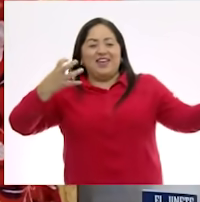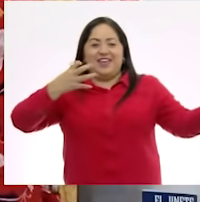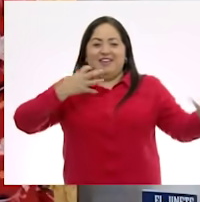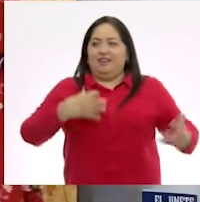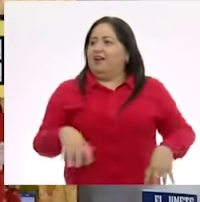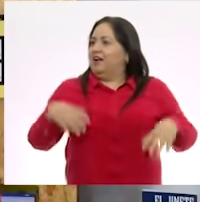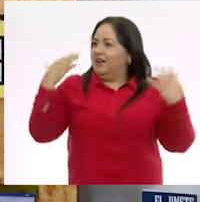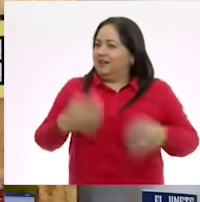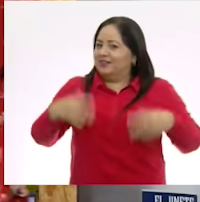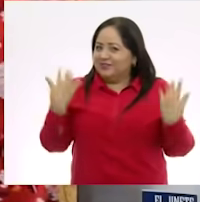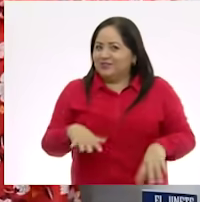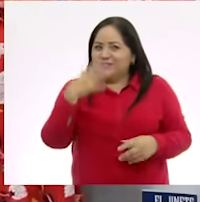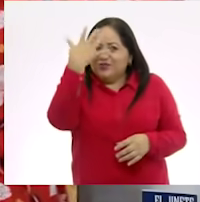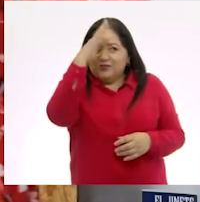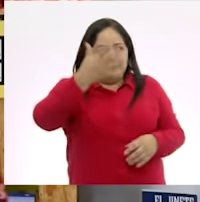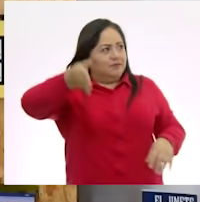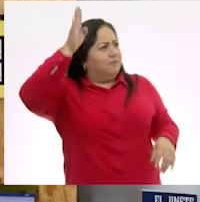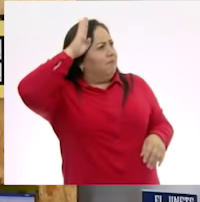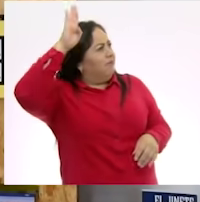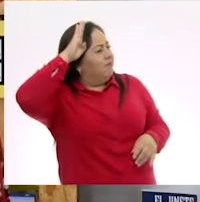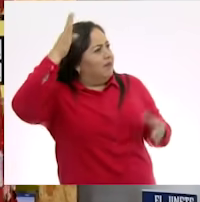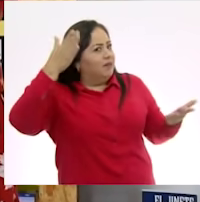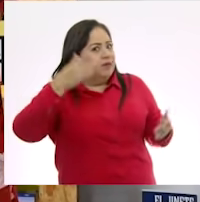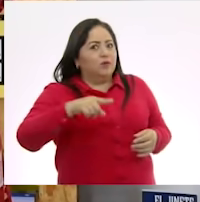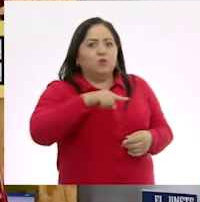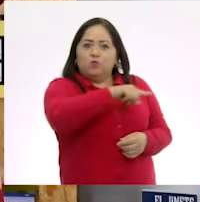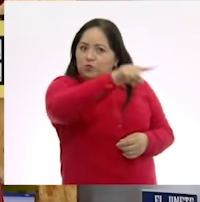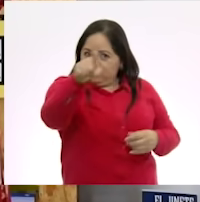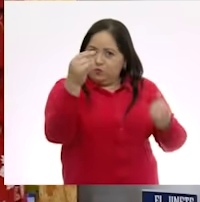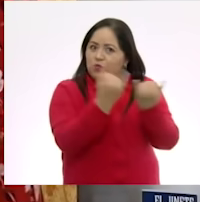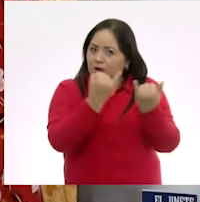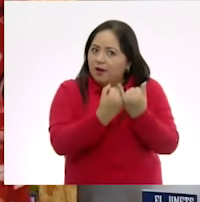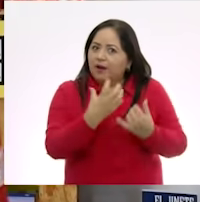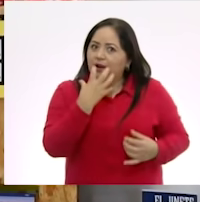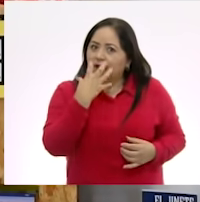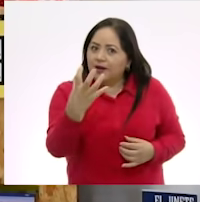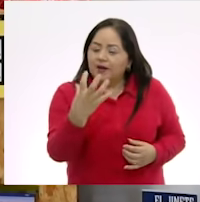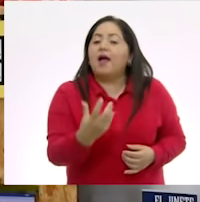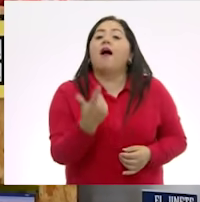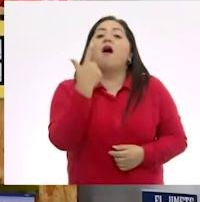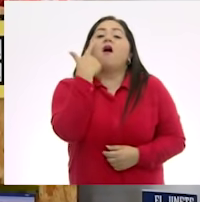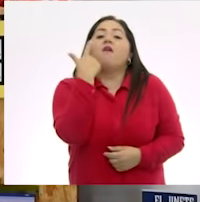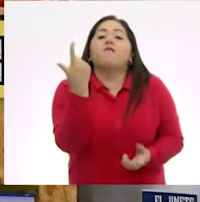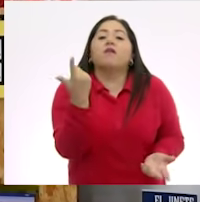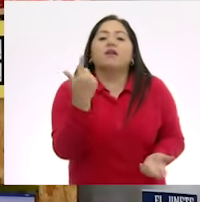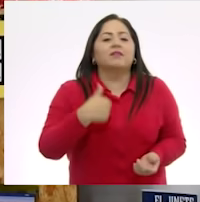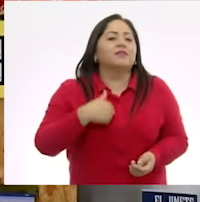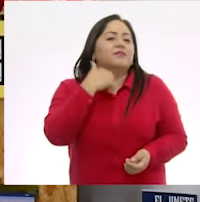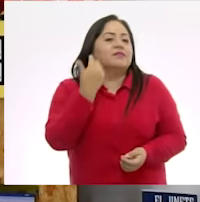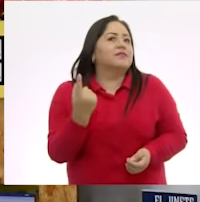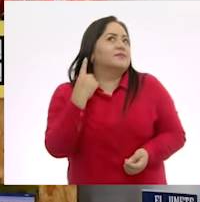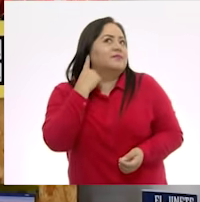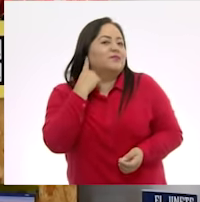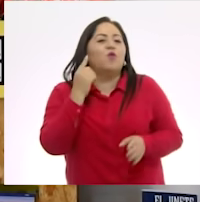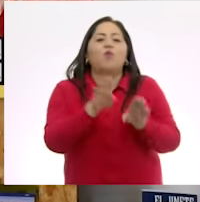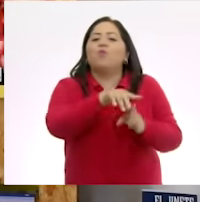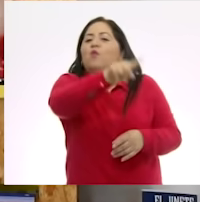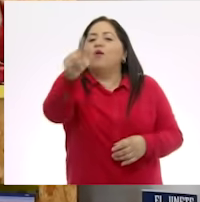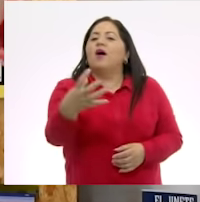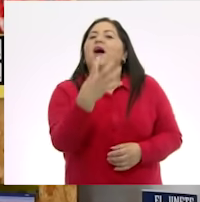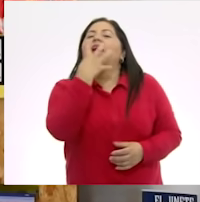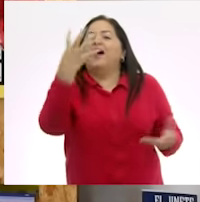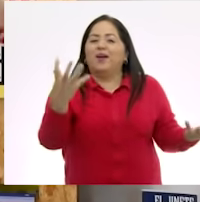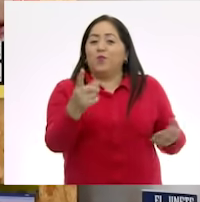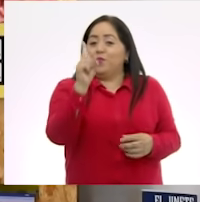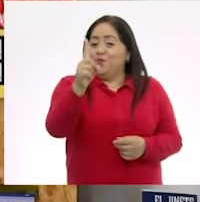¡Ay, señor Sol! ¡Qué barbaridad! ¿Ustedes también gritan? A ver, yo quiero escuchar hasta acá cómo gritan todos. A la